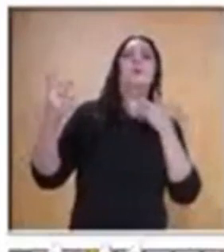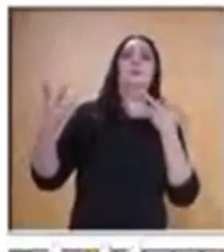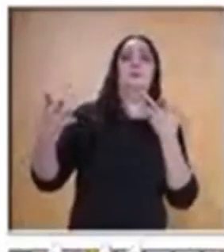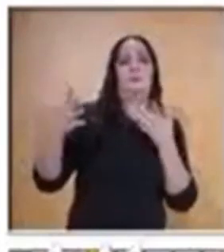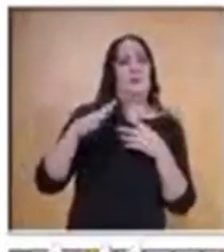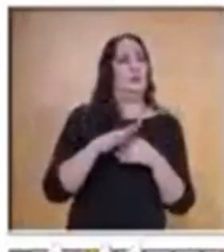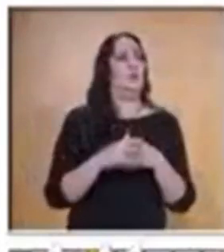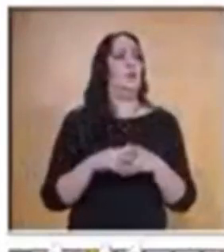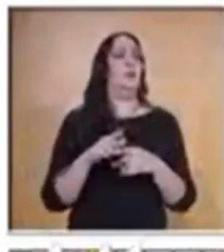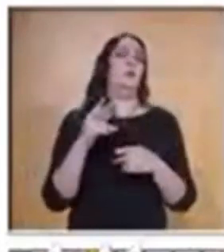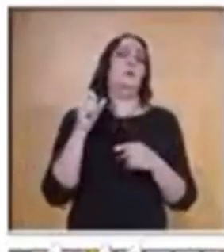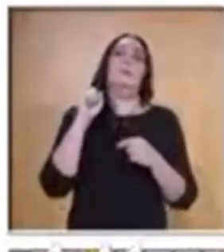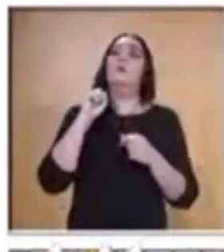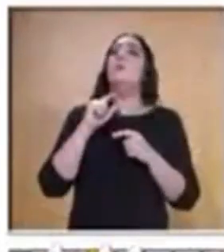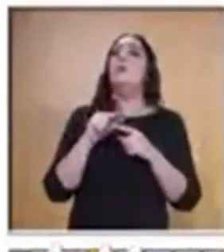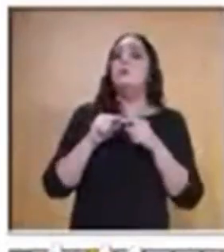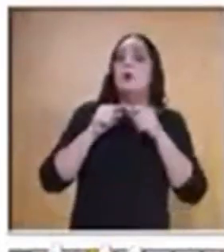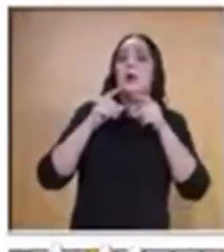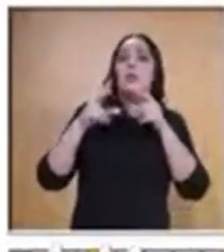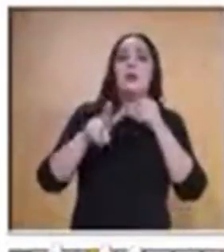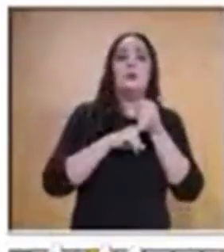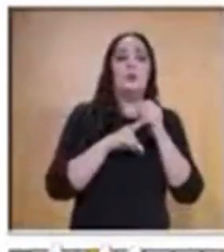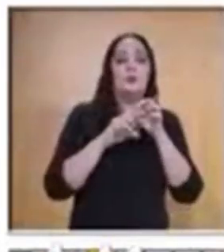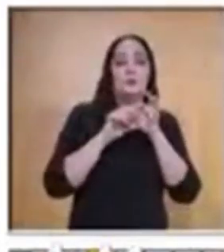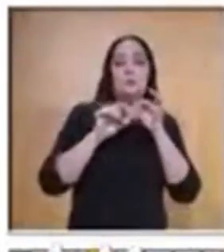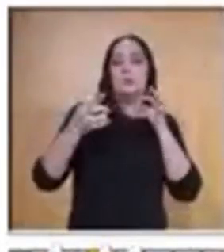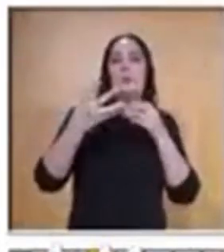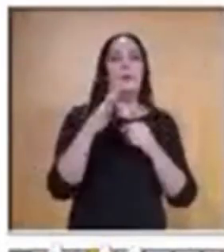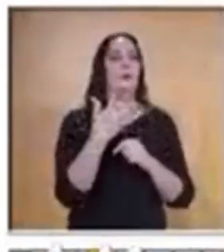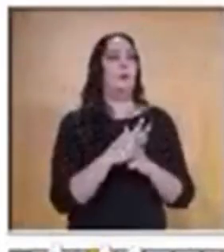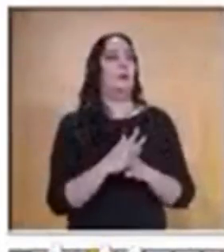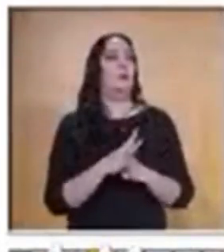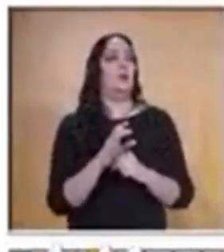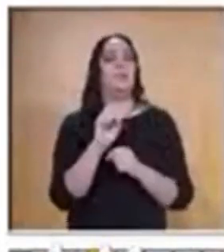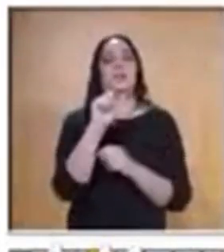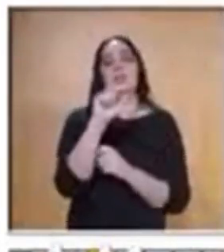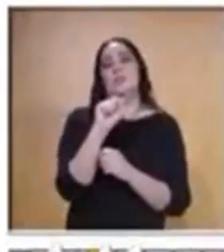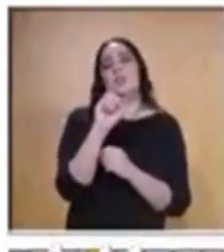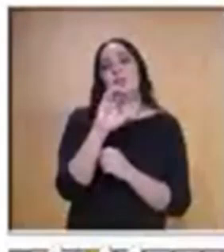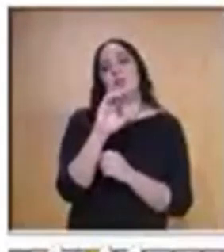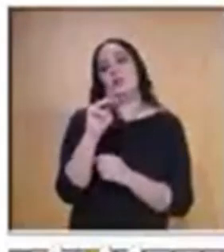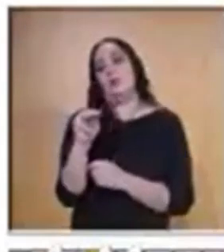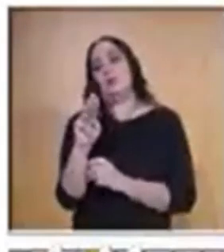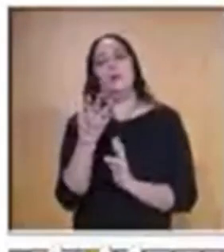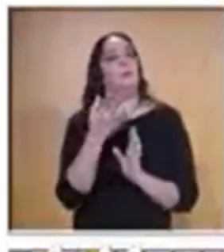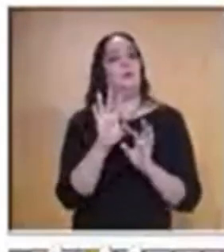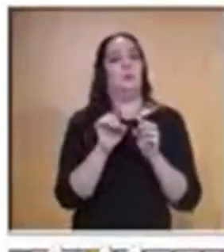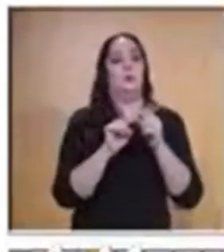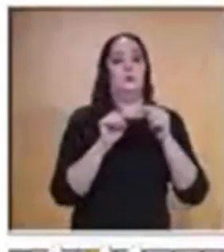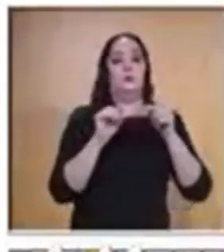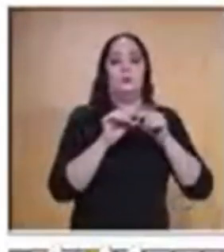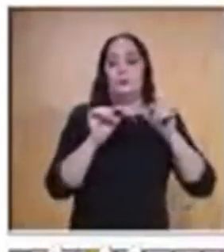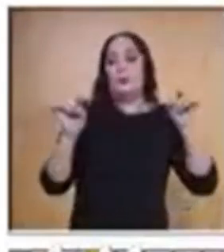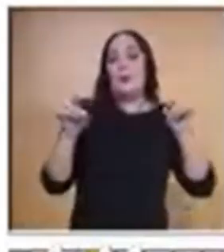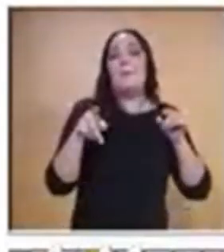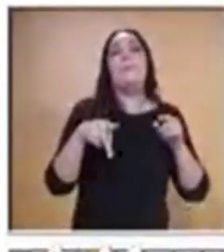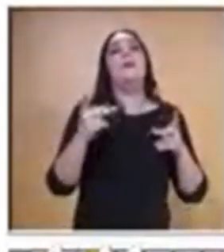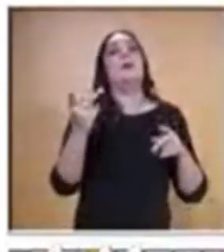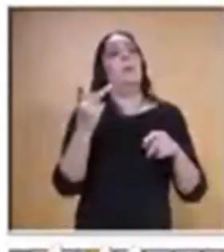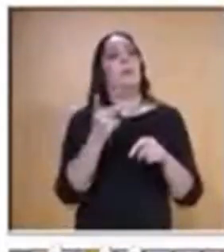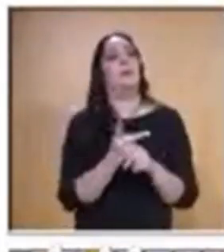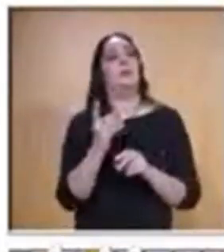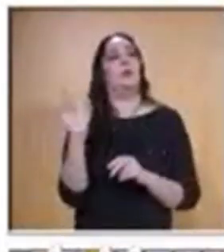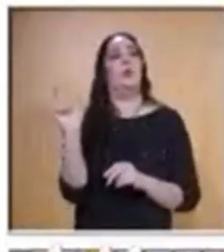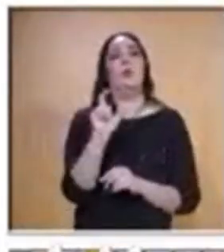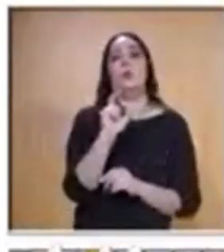misma que nosotros le pusimos a este vaso, son alrededor de 60 o 70 centímetros. Pero, ¿qué sucede cuando